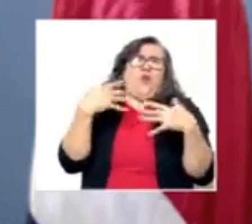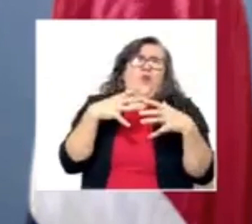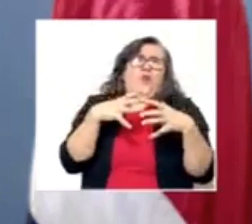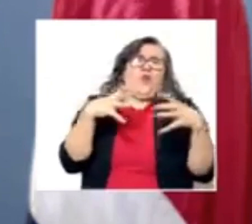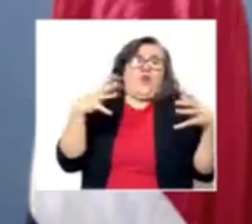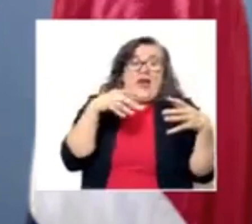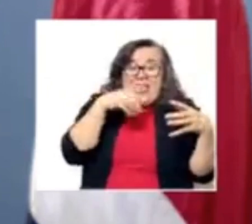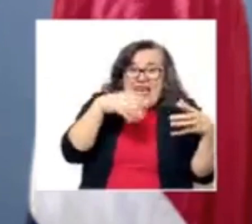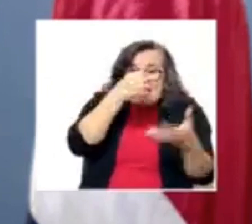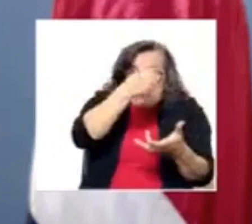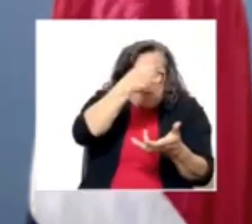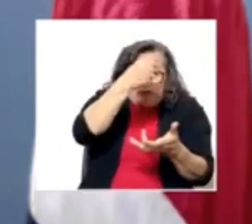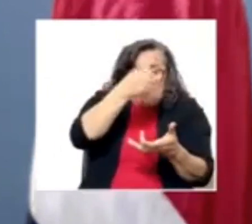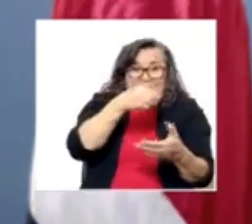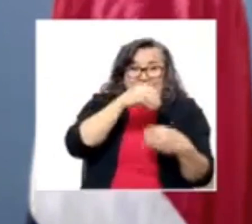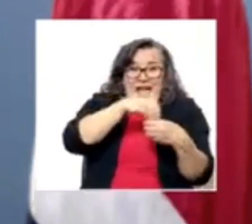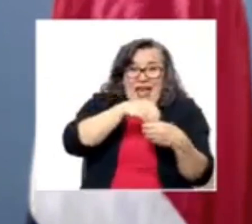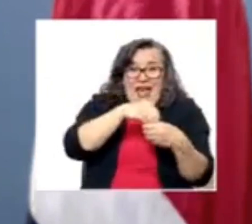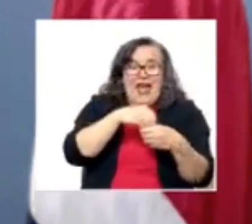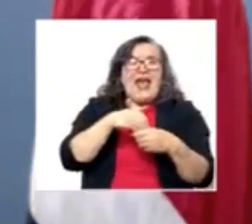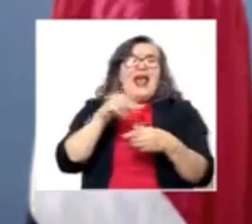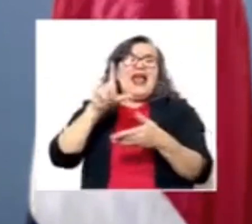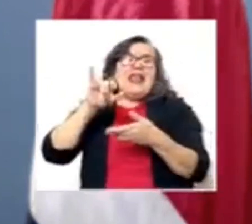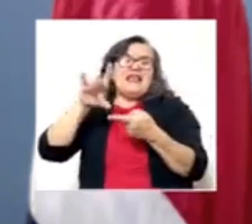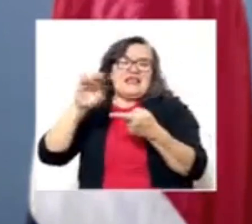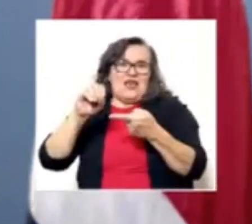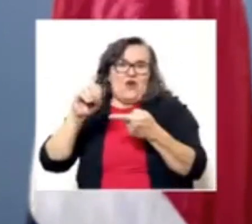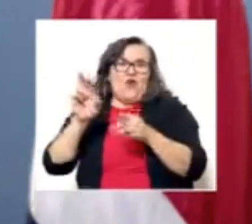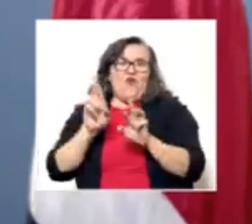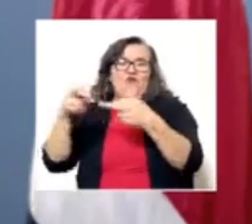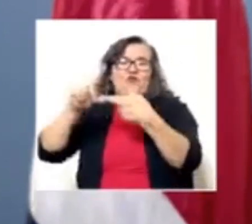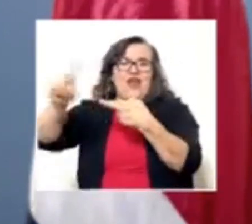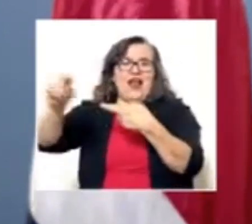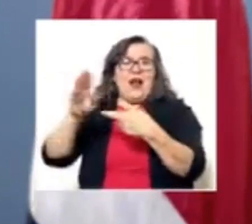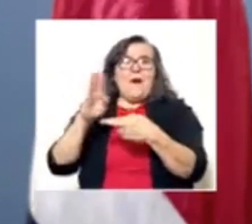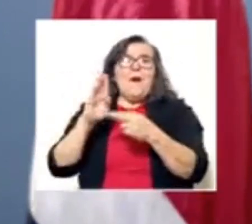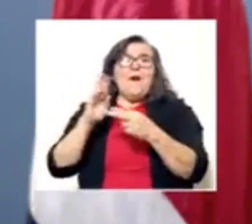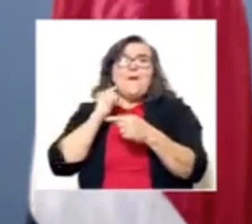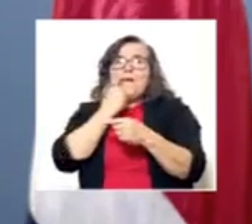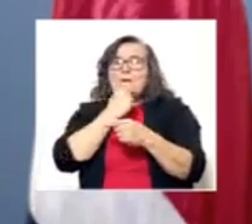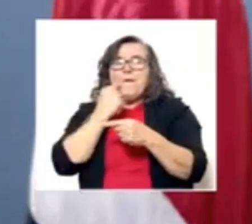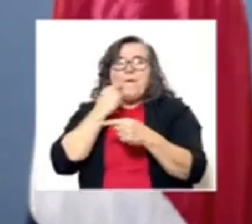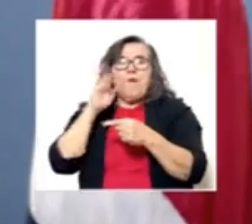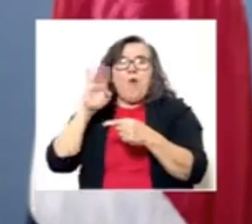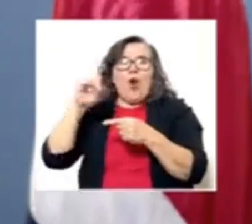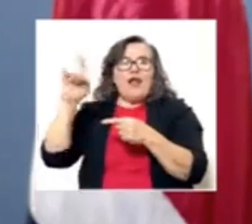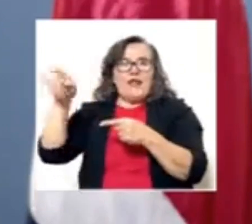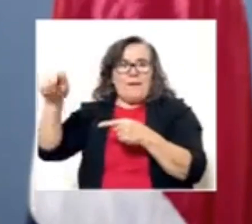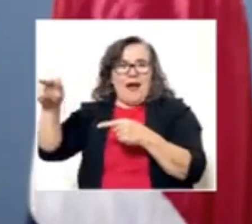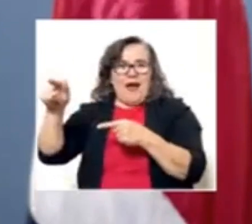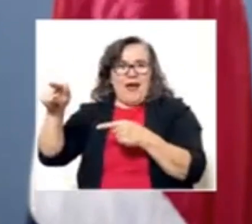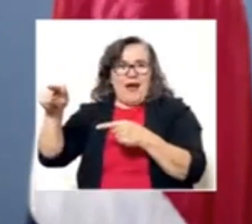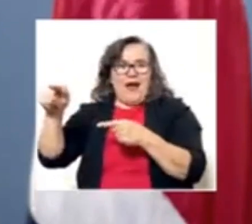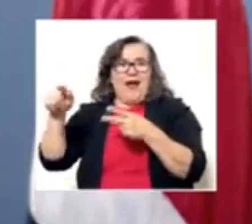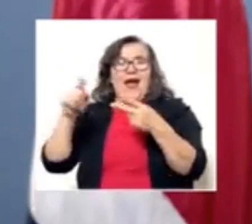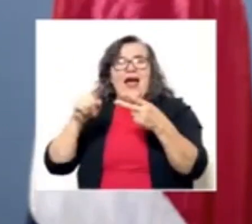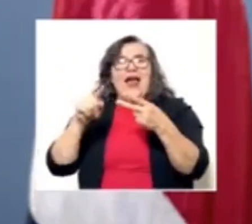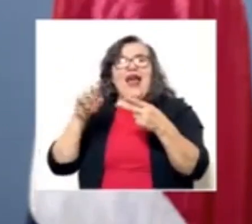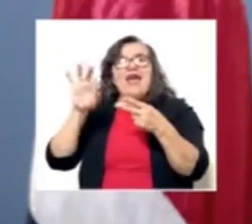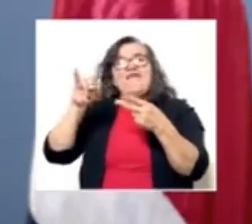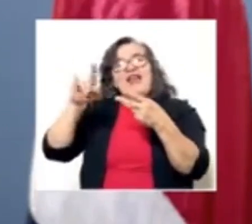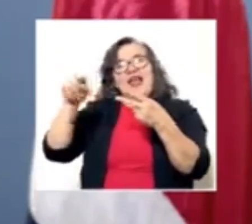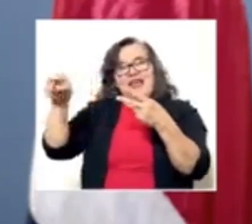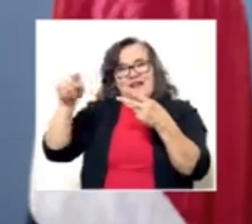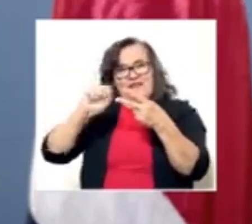el Liceo Rural de Boca Tapada en Pital, la Escuela Corralillos en Carrillo de Filadelfia y la Escuela